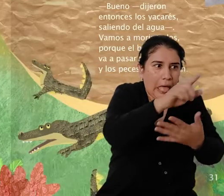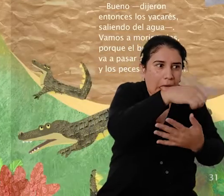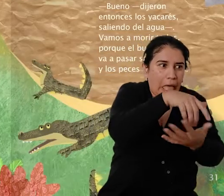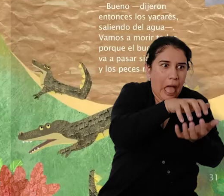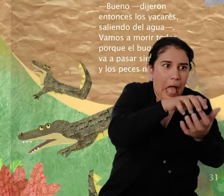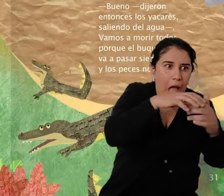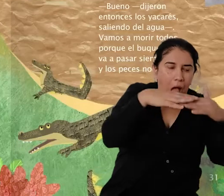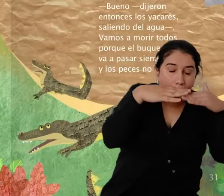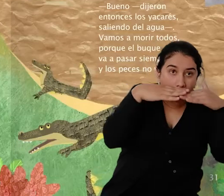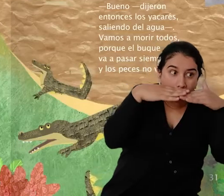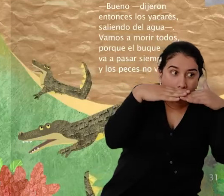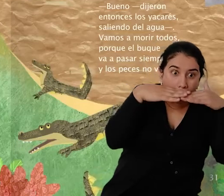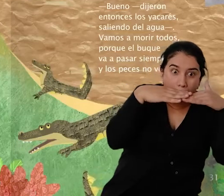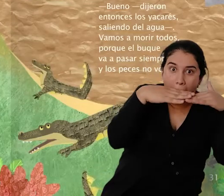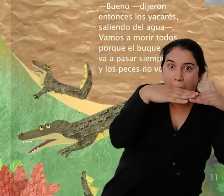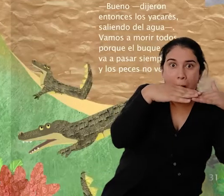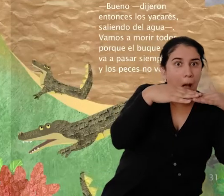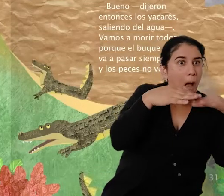Nada.